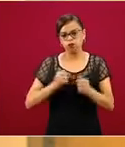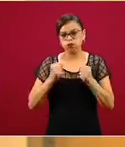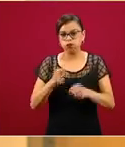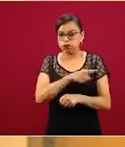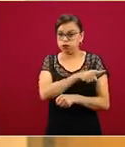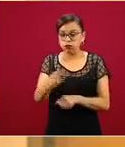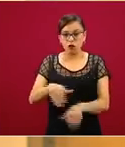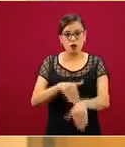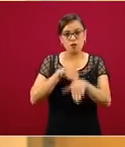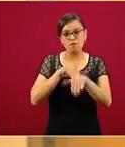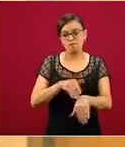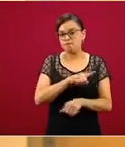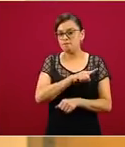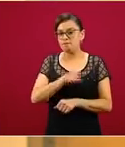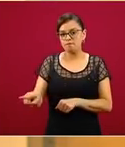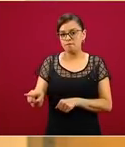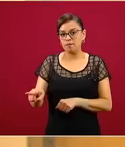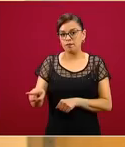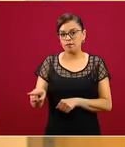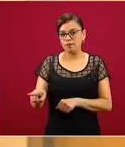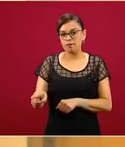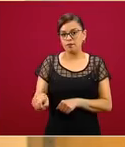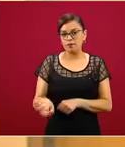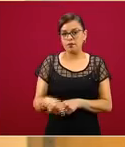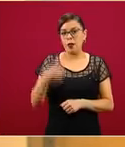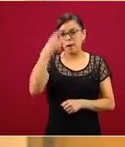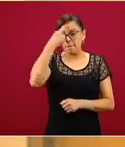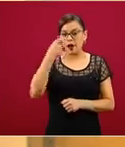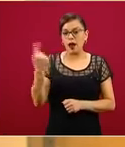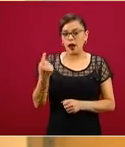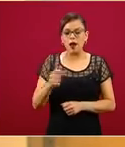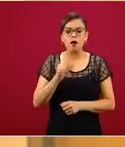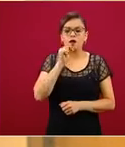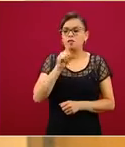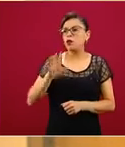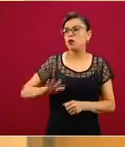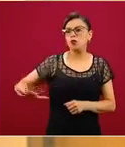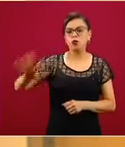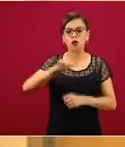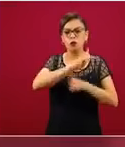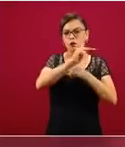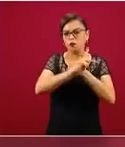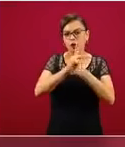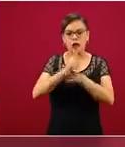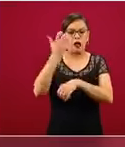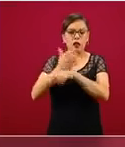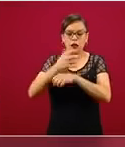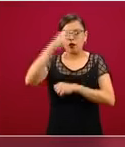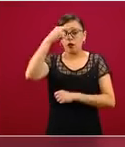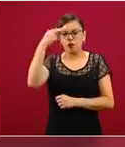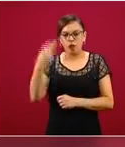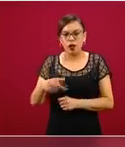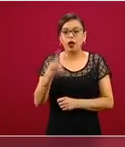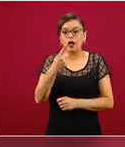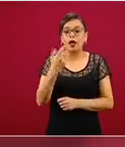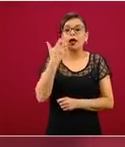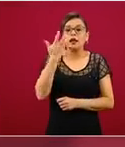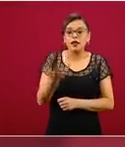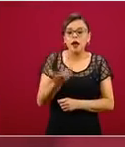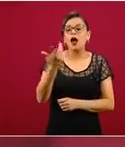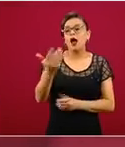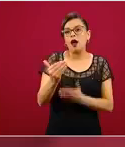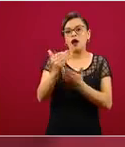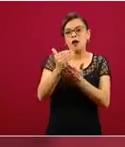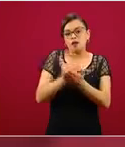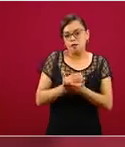el mismo propósito que busca México, que busca Estados Unidos, que buscan todos los países, que es reducir la movilidad en el espacio público